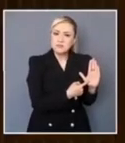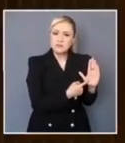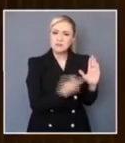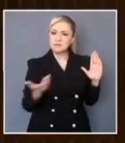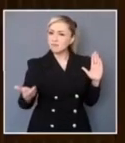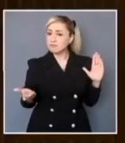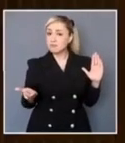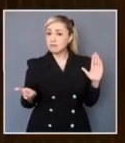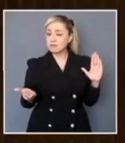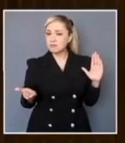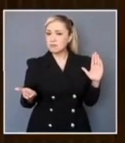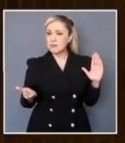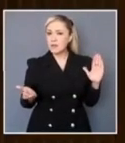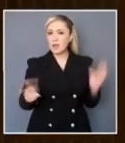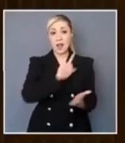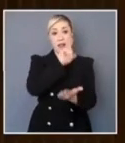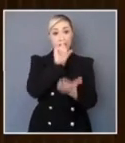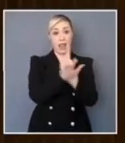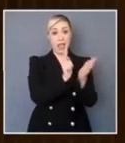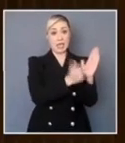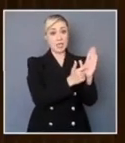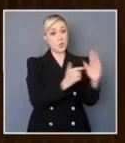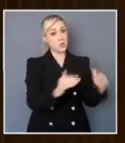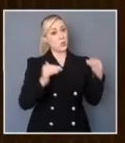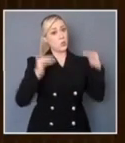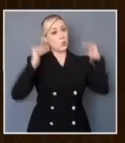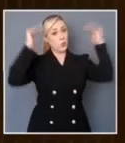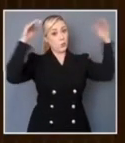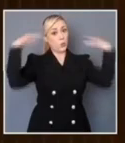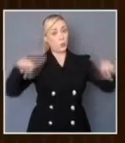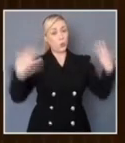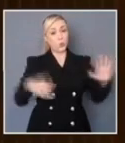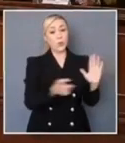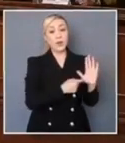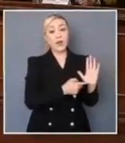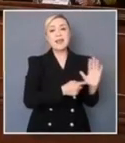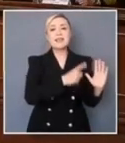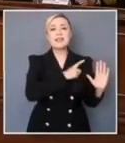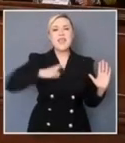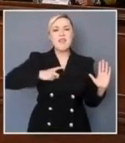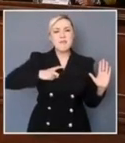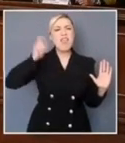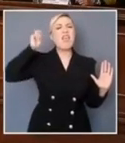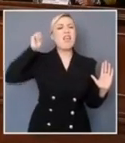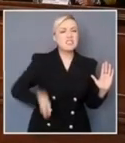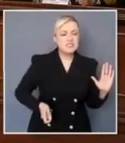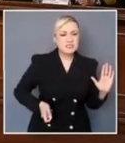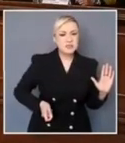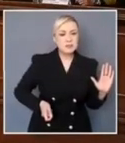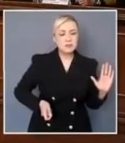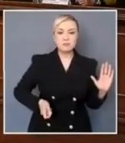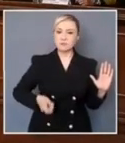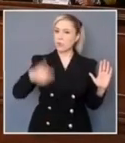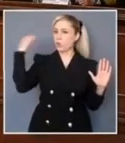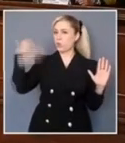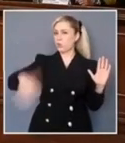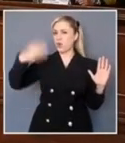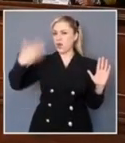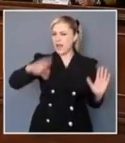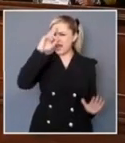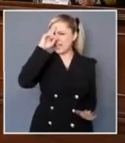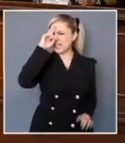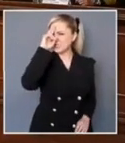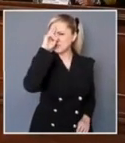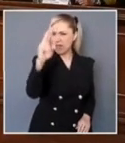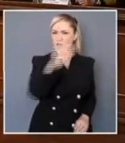La ley suprema tiene que ser una realidad en aras de la dignidad de cada